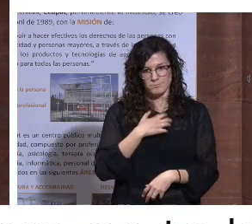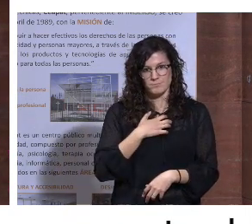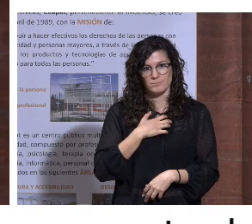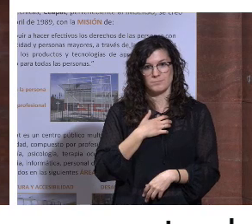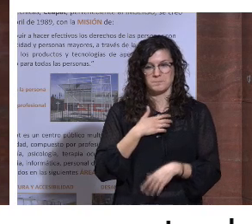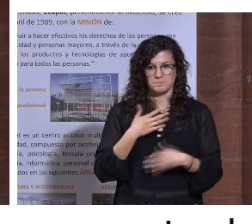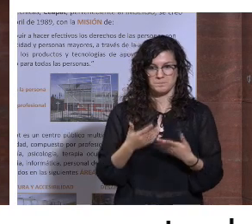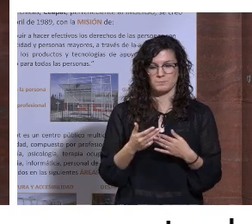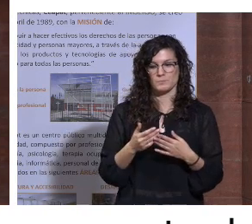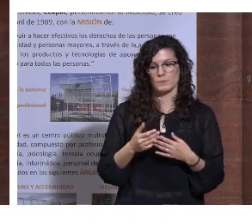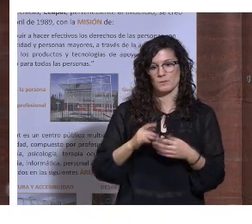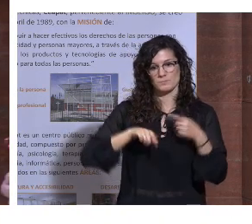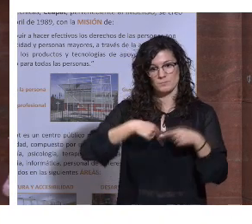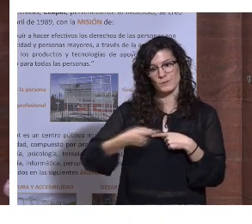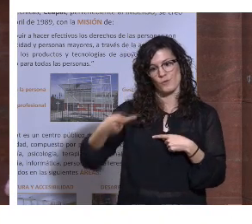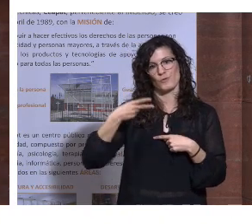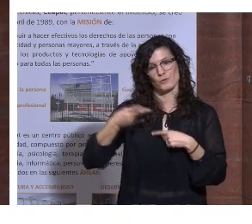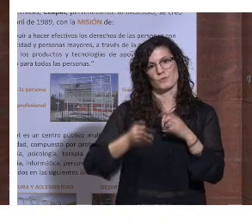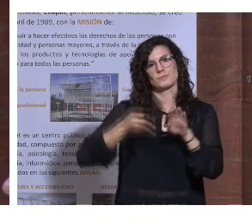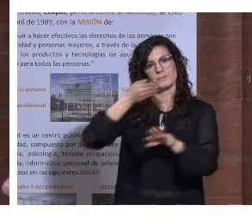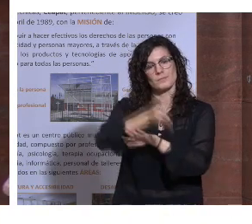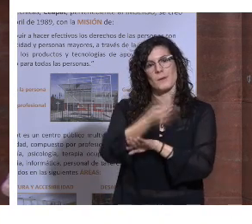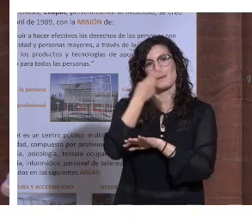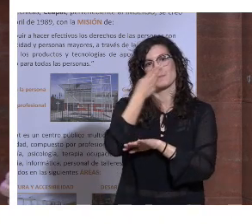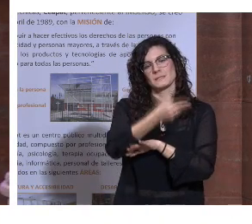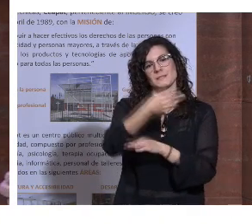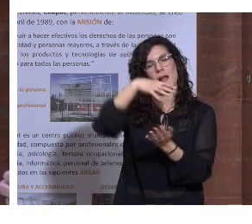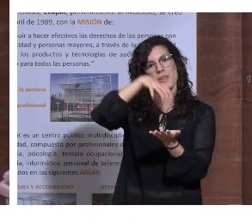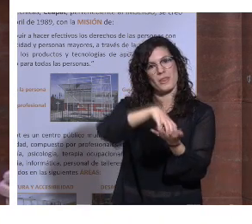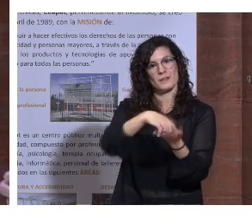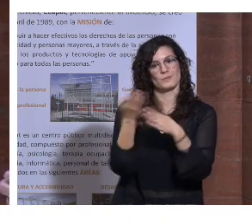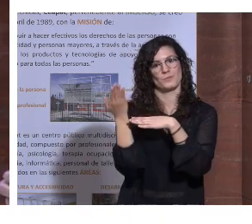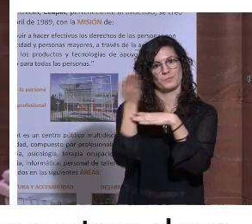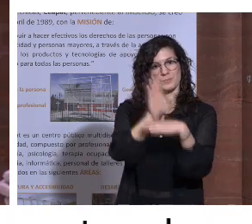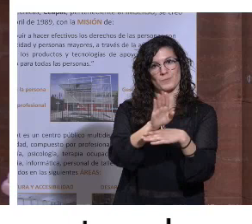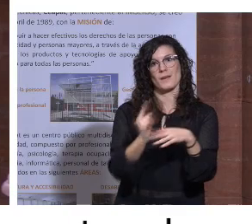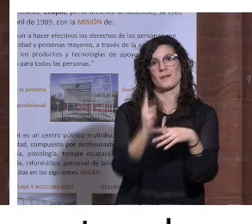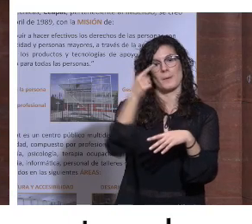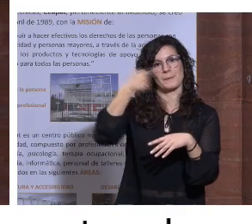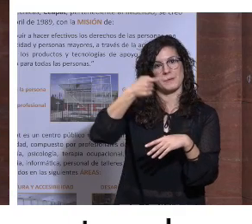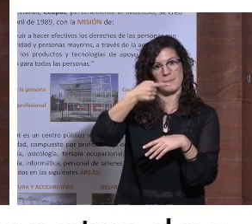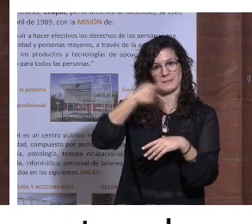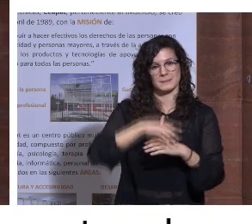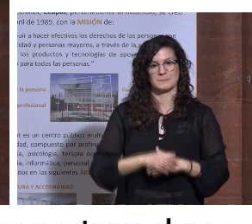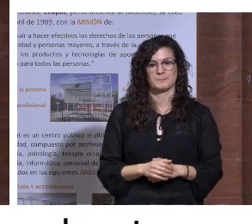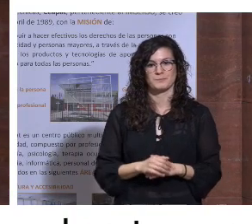Hicimos una visita al centro demostrador que está en las salas de la primera planta y aquí